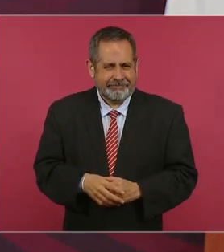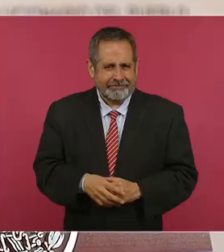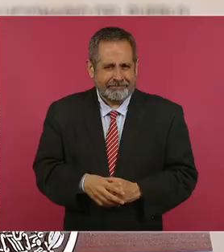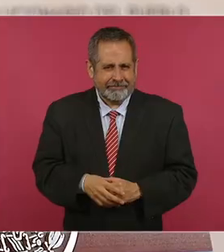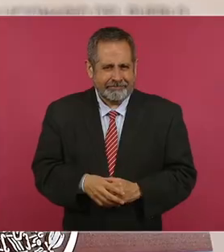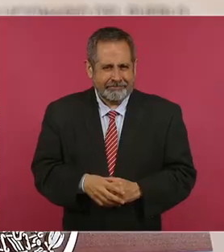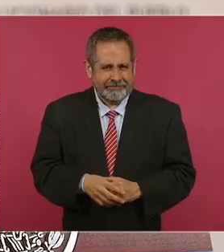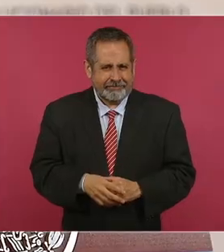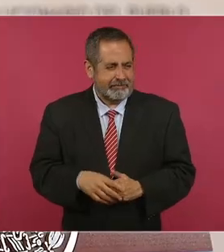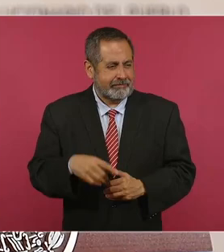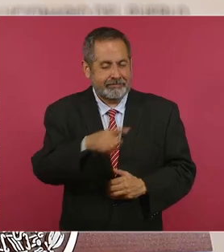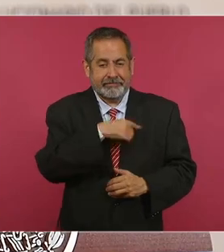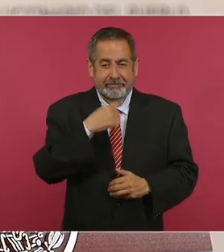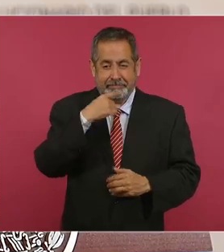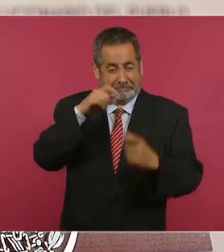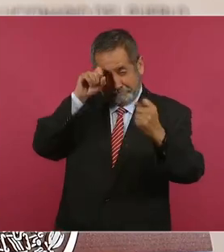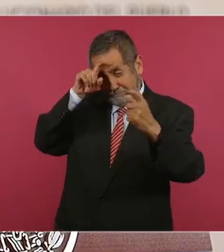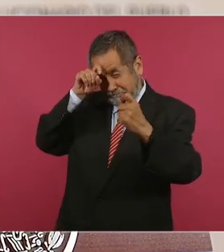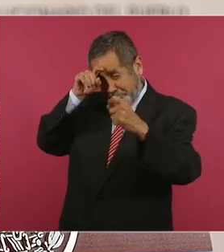invoco, ¿no?,